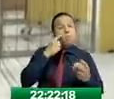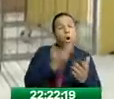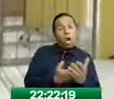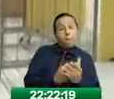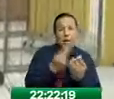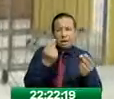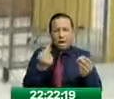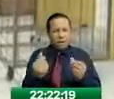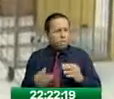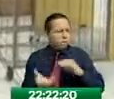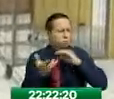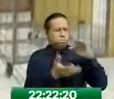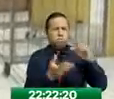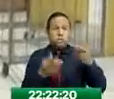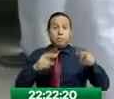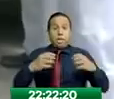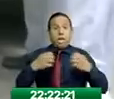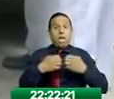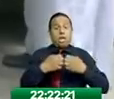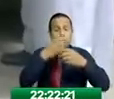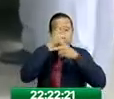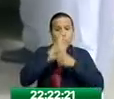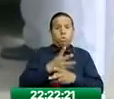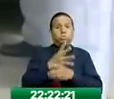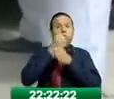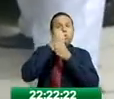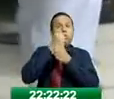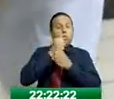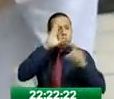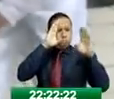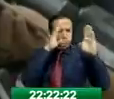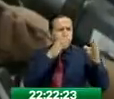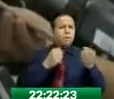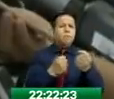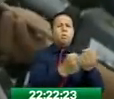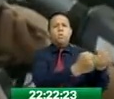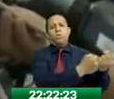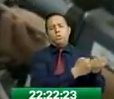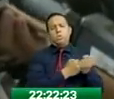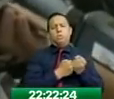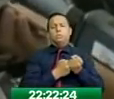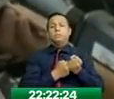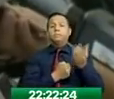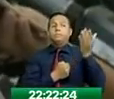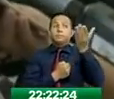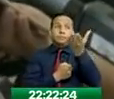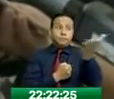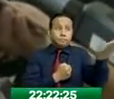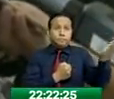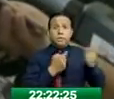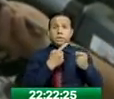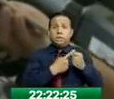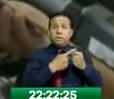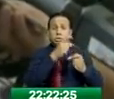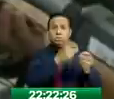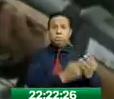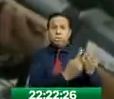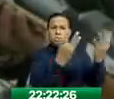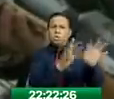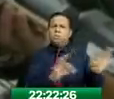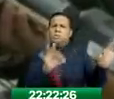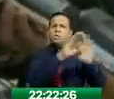y equipos de bioseguridad para atender la crisis sanitaria. Que el quiteño tiene que siempre estar con las medidas de